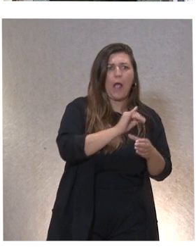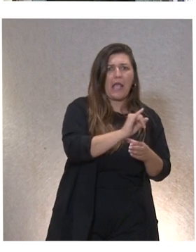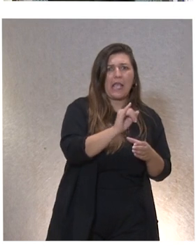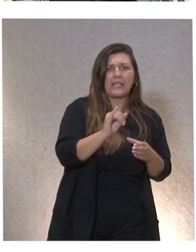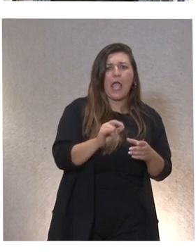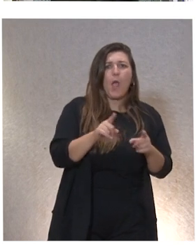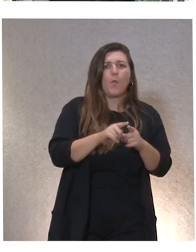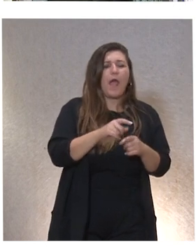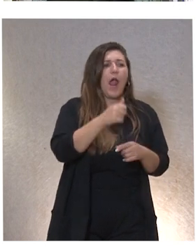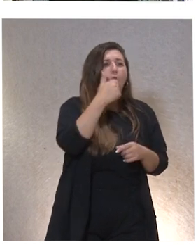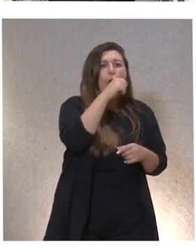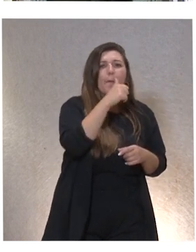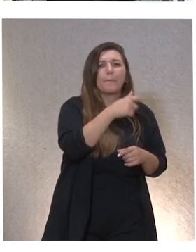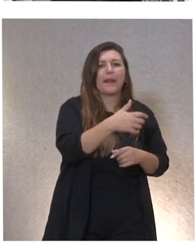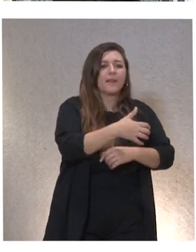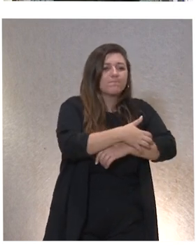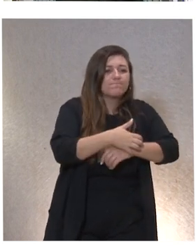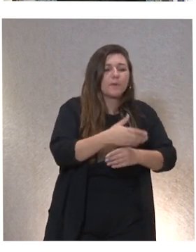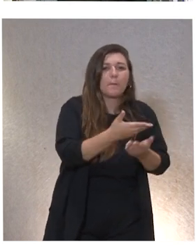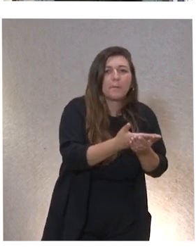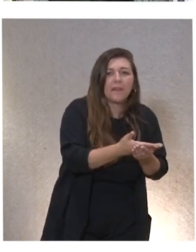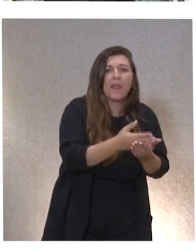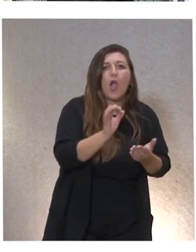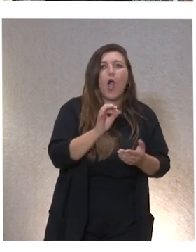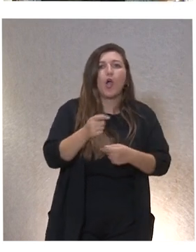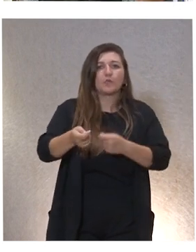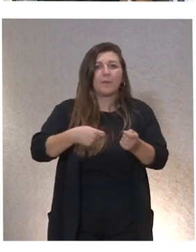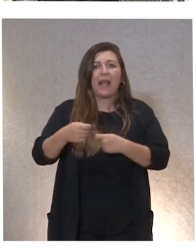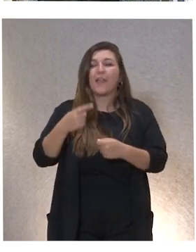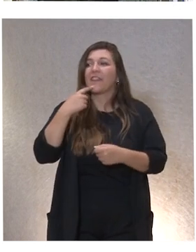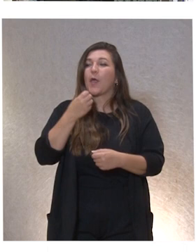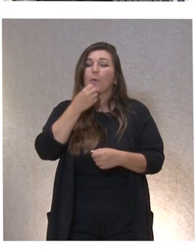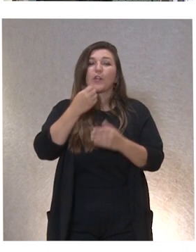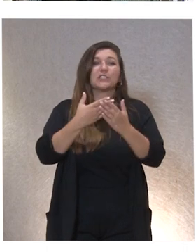con el señor que pedía en la calle, le pasaba con el señor del supermercado que te dice buenos días y que no le miras, ¿no?